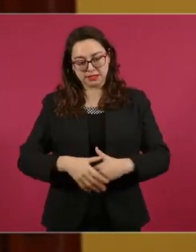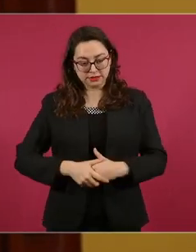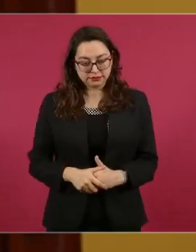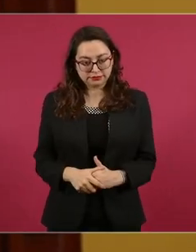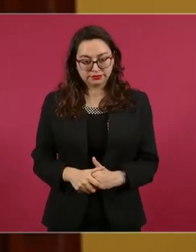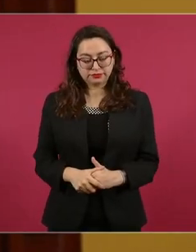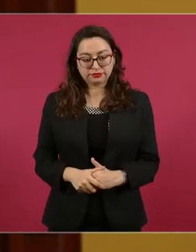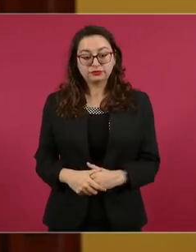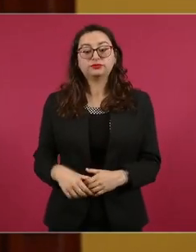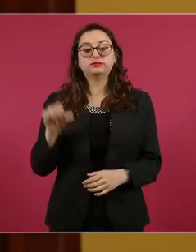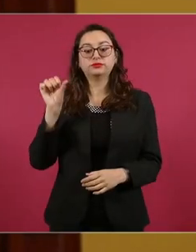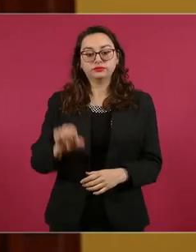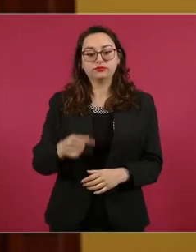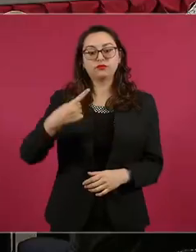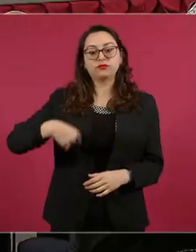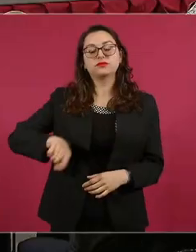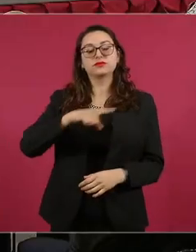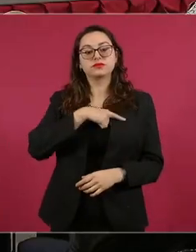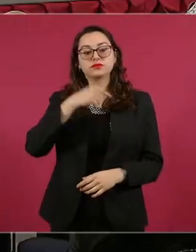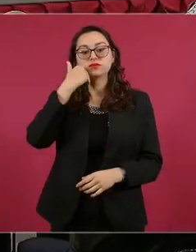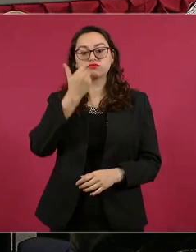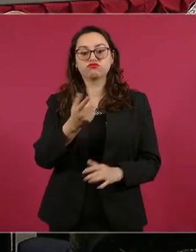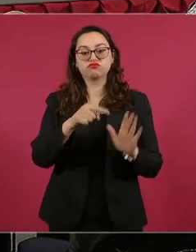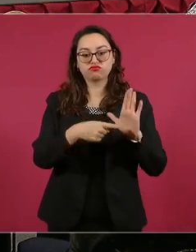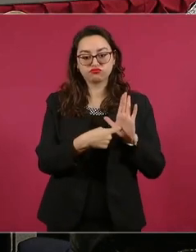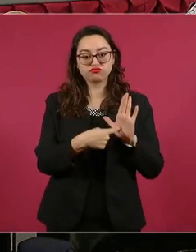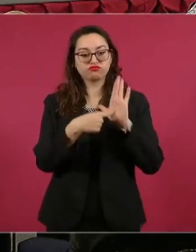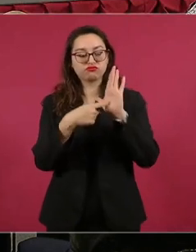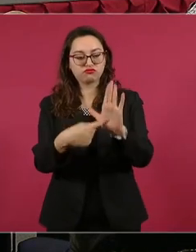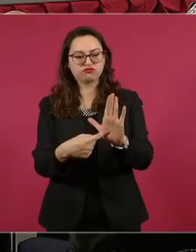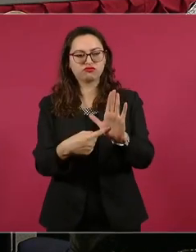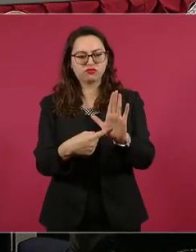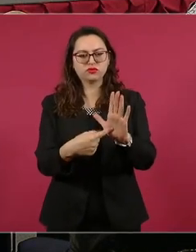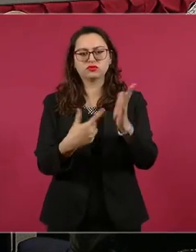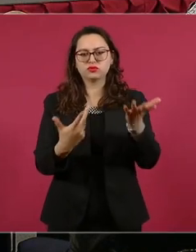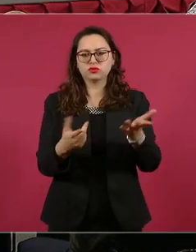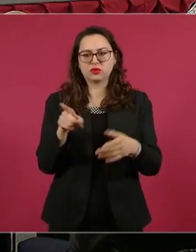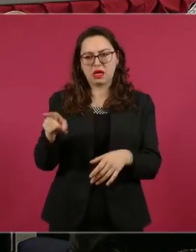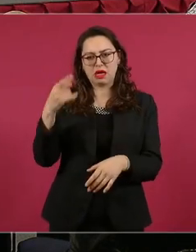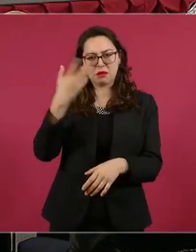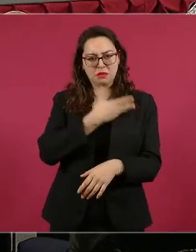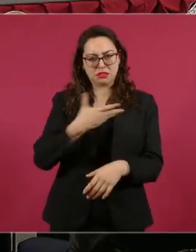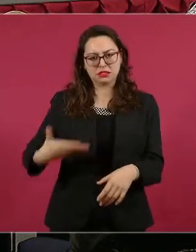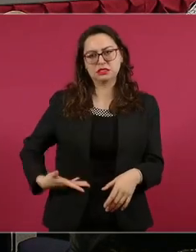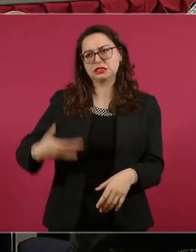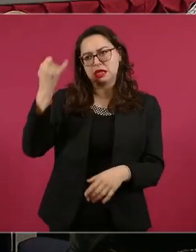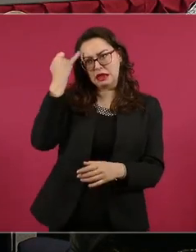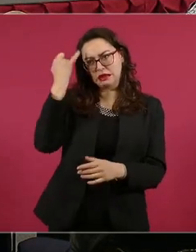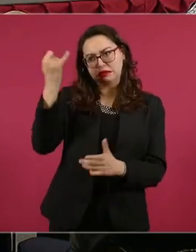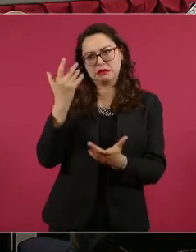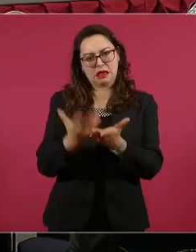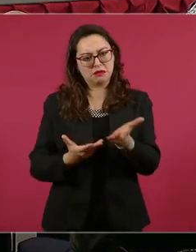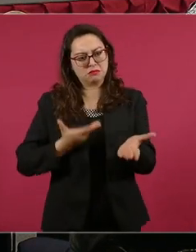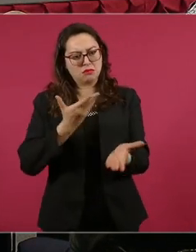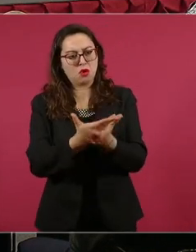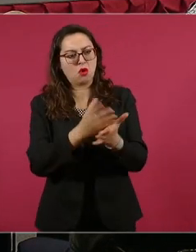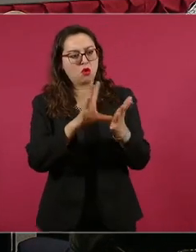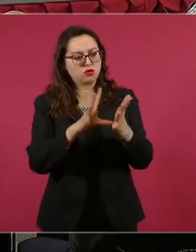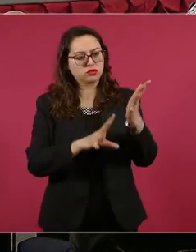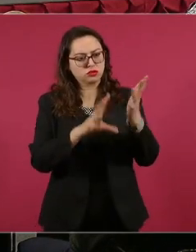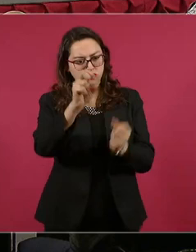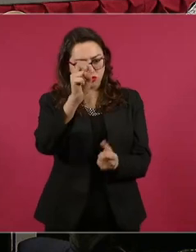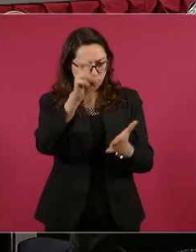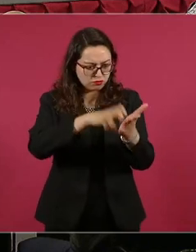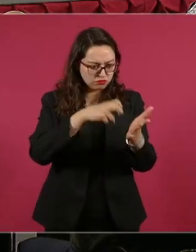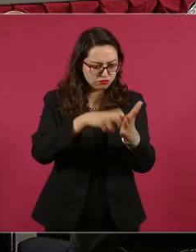a ustedes el contenido y los alcances de la reforma constitucional sobre los derechos de los